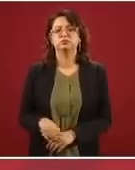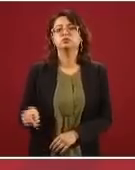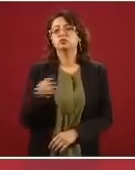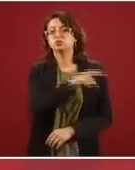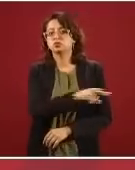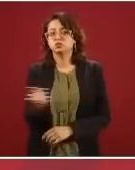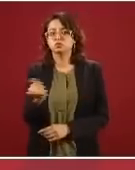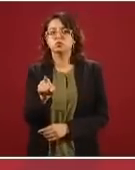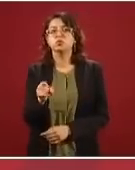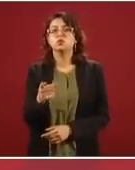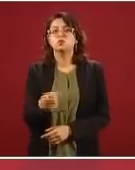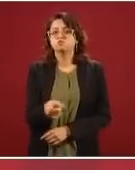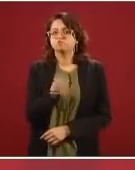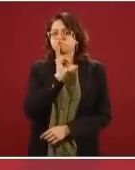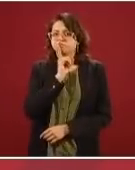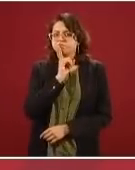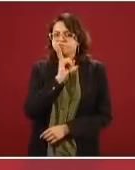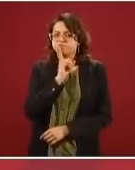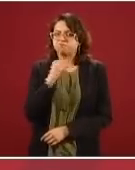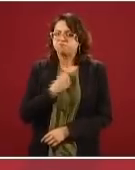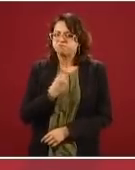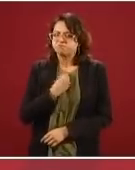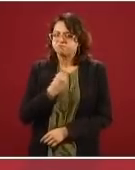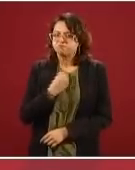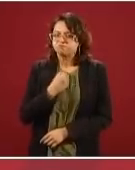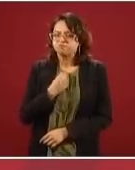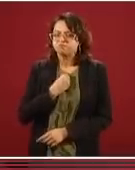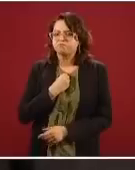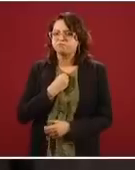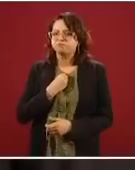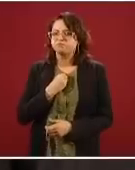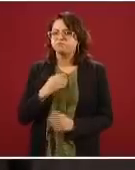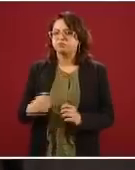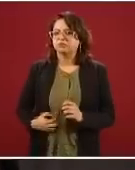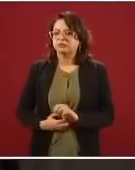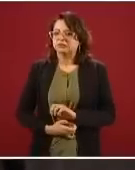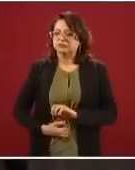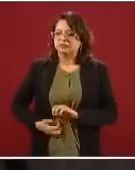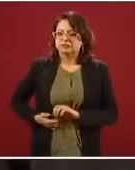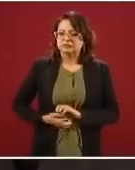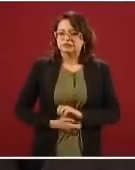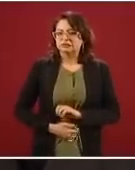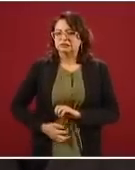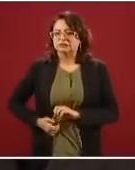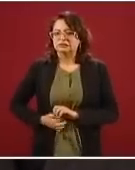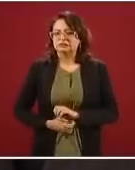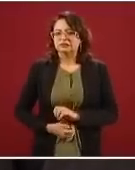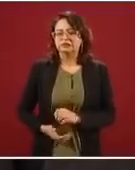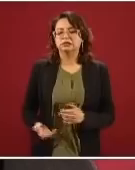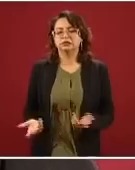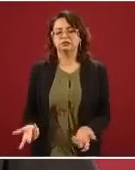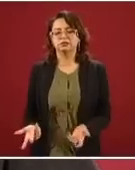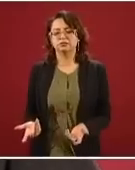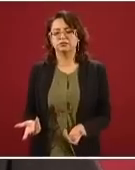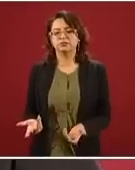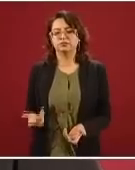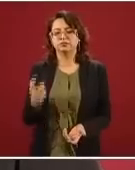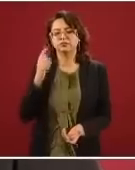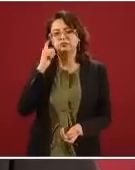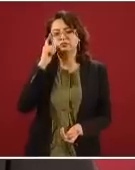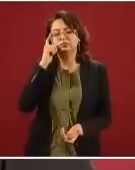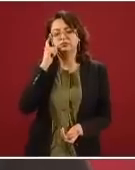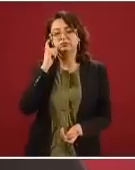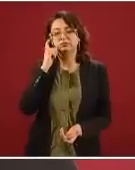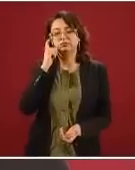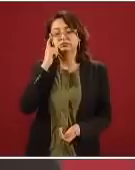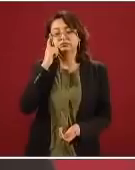apretados, no digas nada, porque si no te acuso de que estás violando el